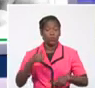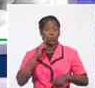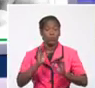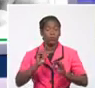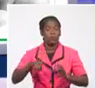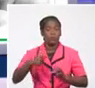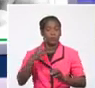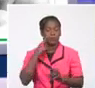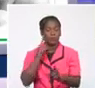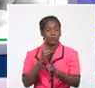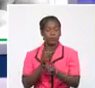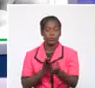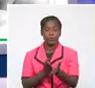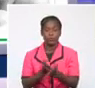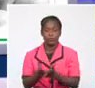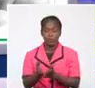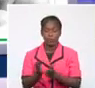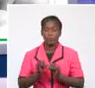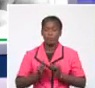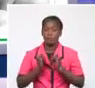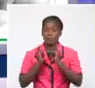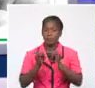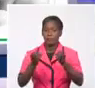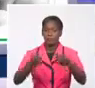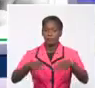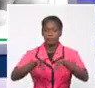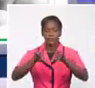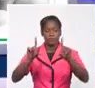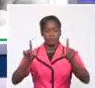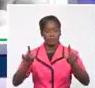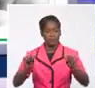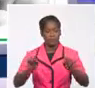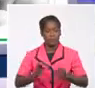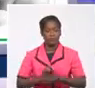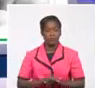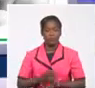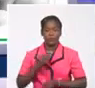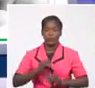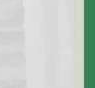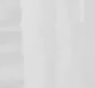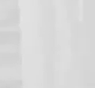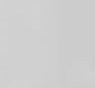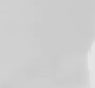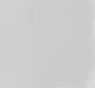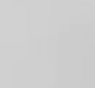vemos mañana para seguirle contando lo que hace Cuba por la salud de su población. Muy buenos días.